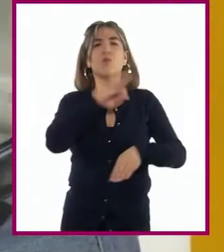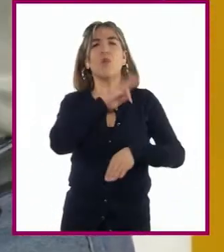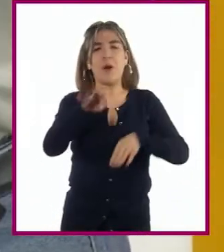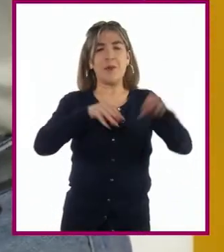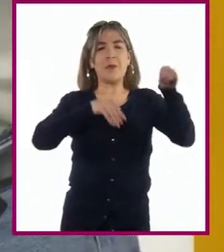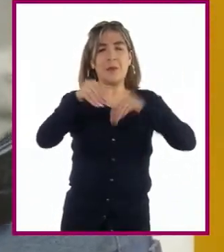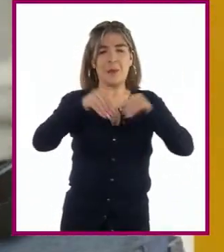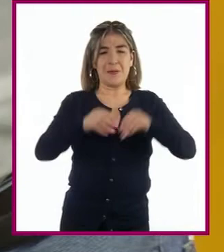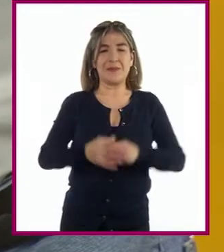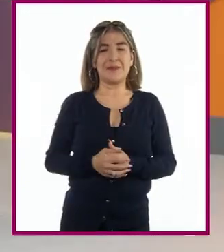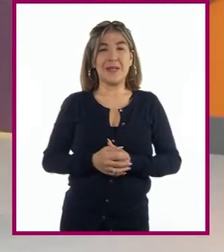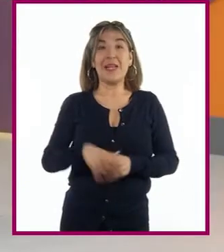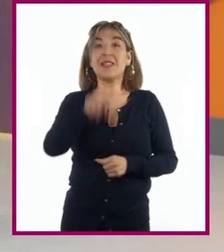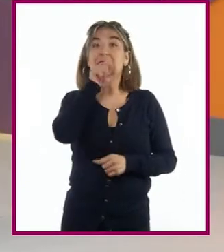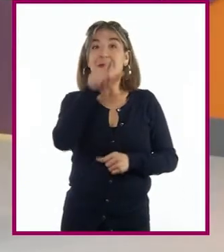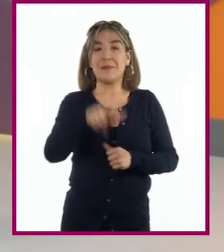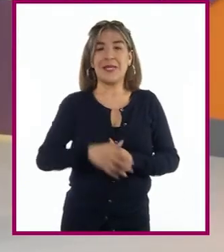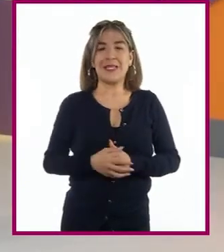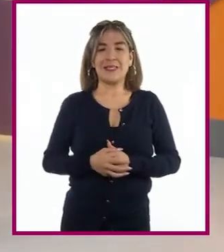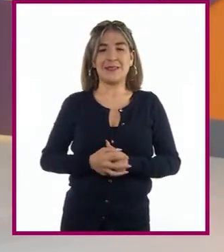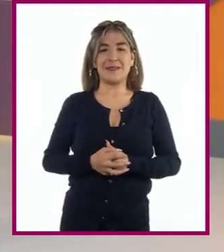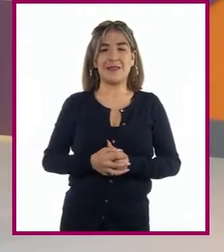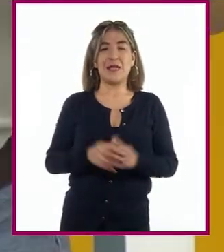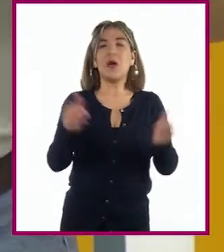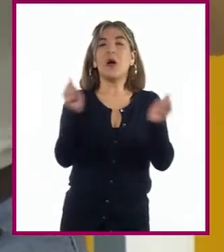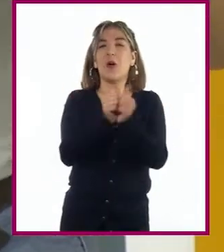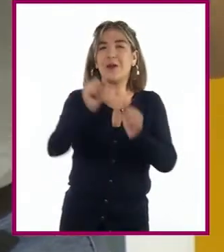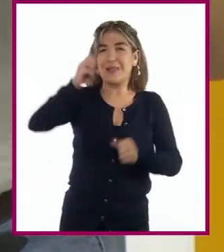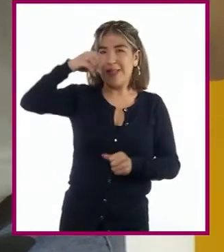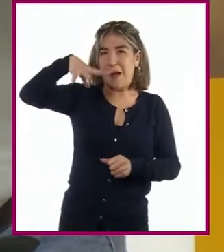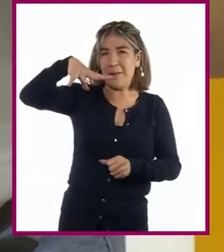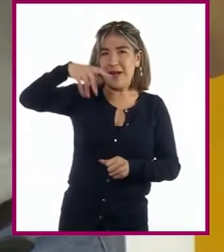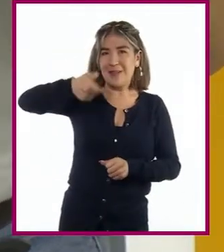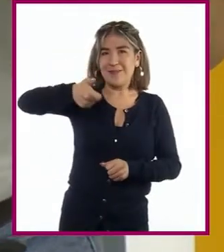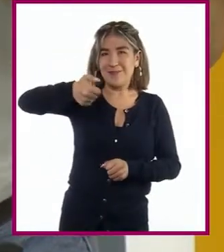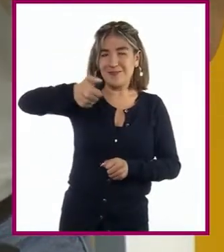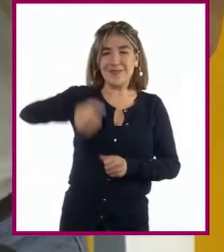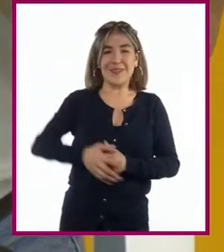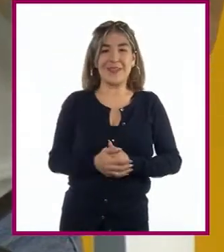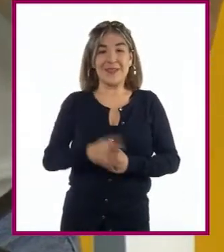mira. Pero además, con mi lámpara, mira el efecto.